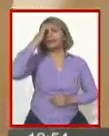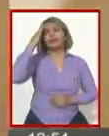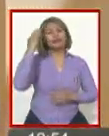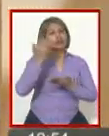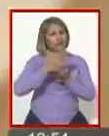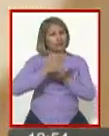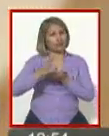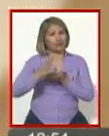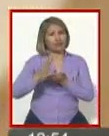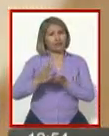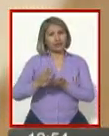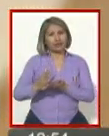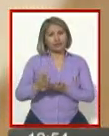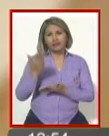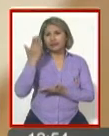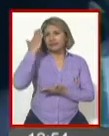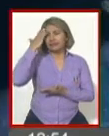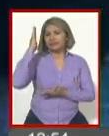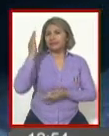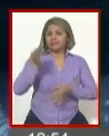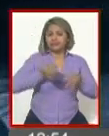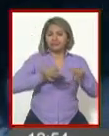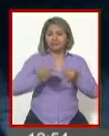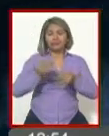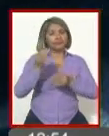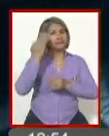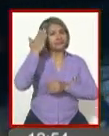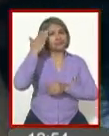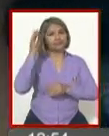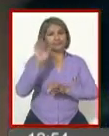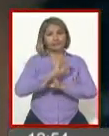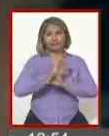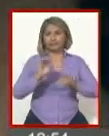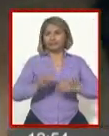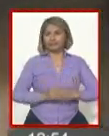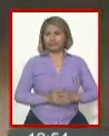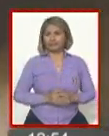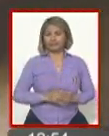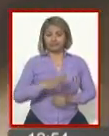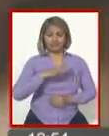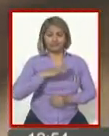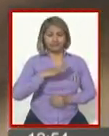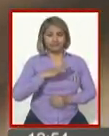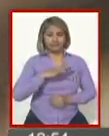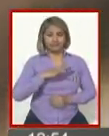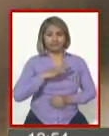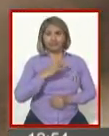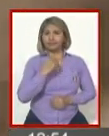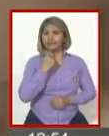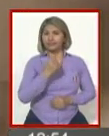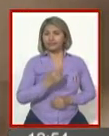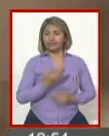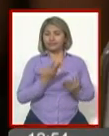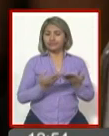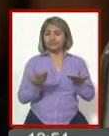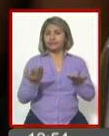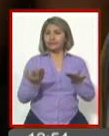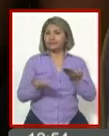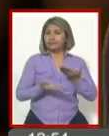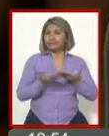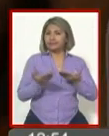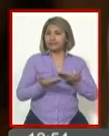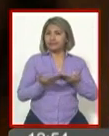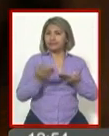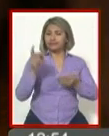botaron? Eso no me explico por qué, güey. Según ellos dicen que está bien, que son cosas leves, dice, pero